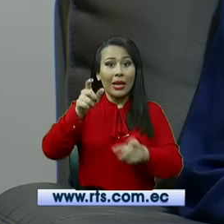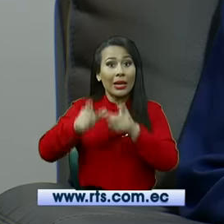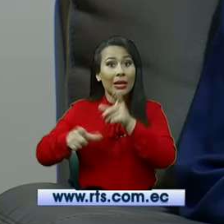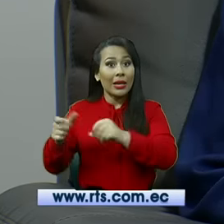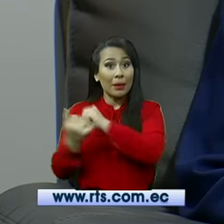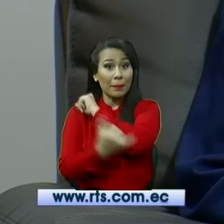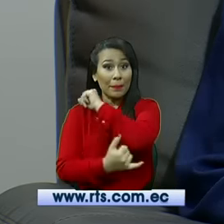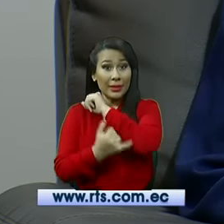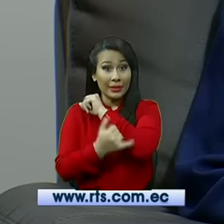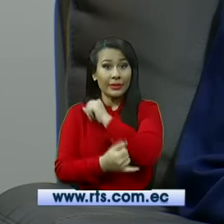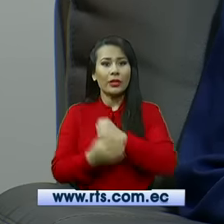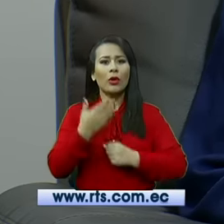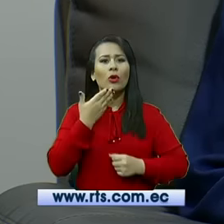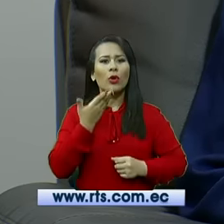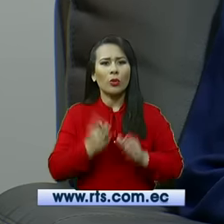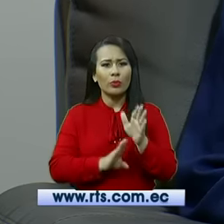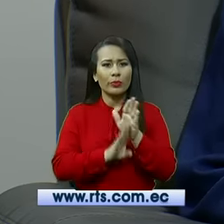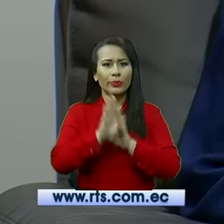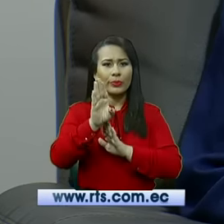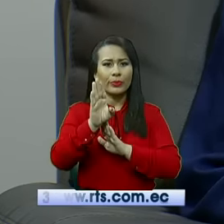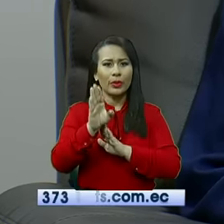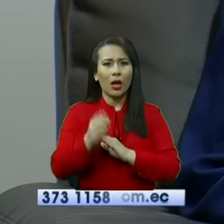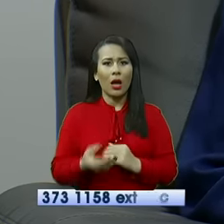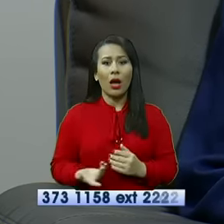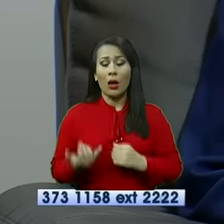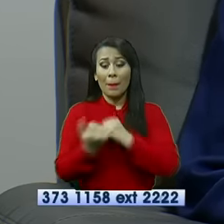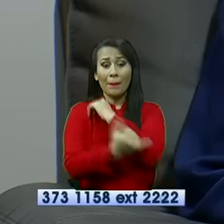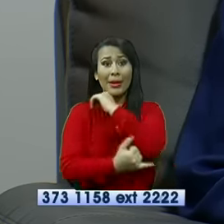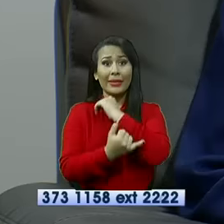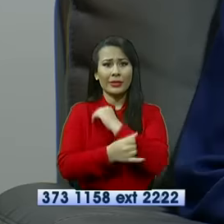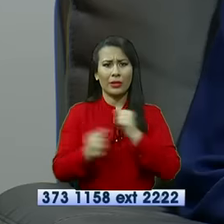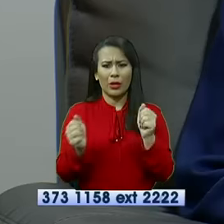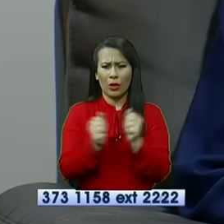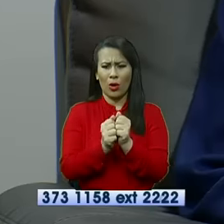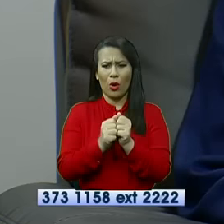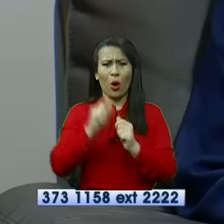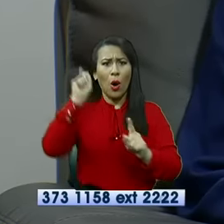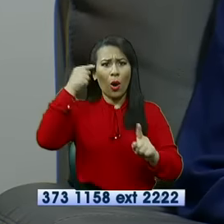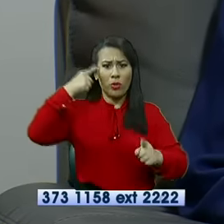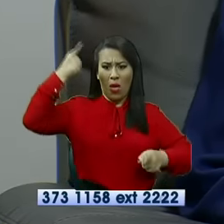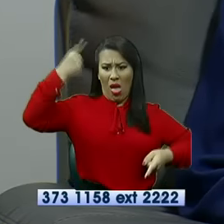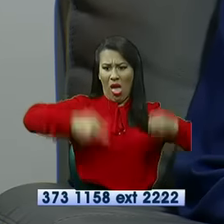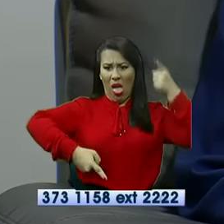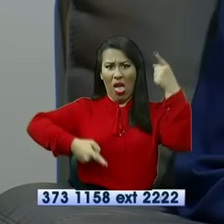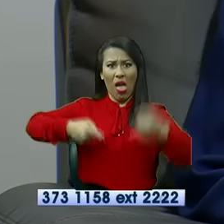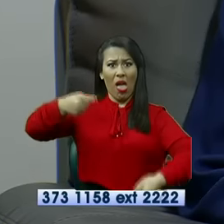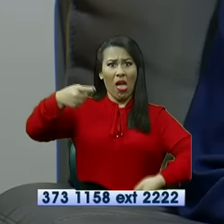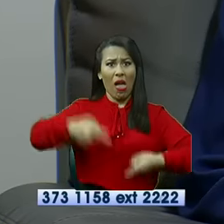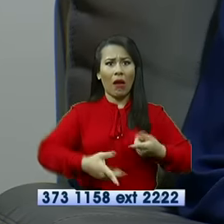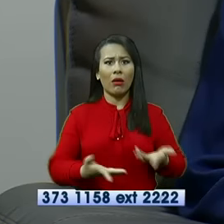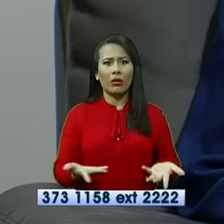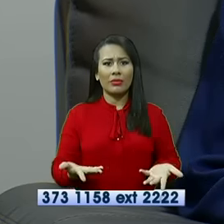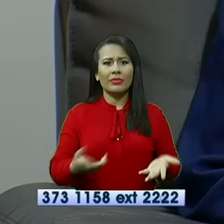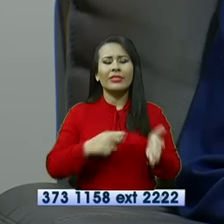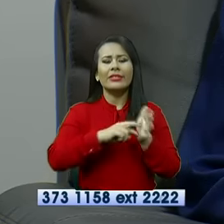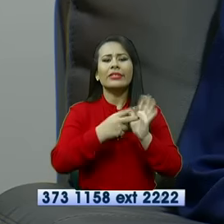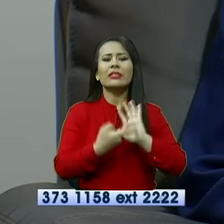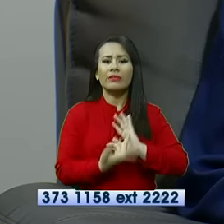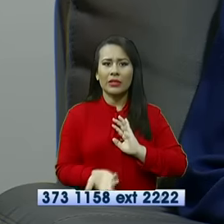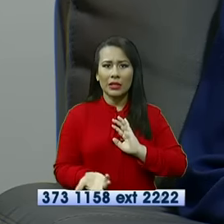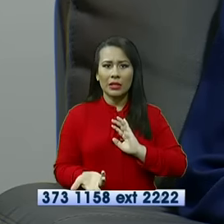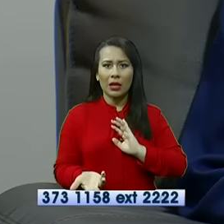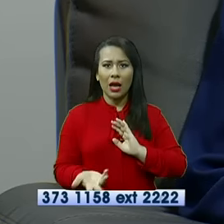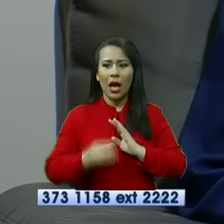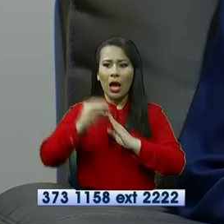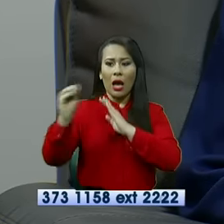y e incluso de los países con gobiernos autoritarios ha demostrado Luisa que el hecho de